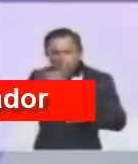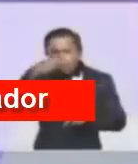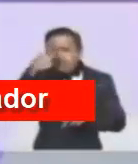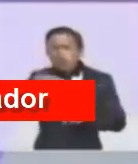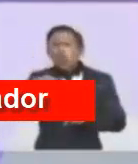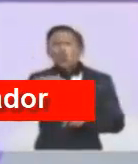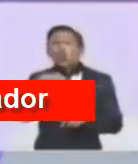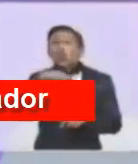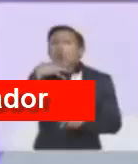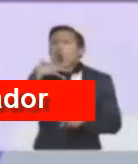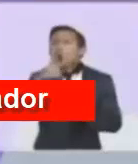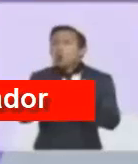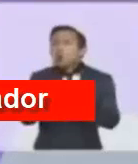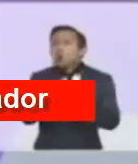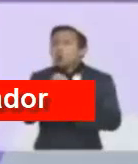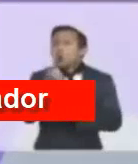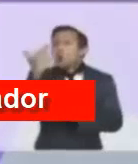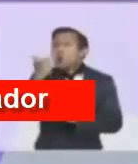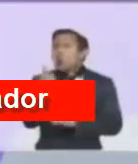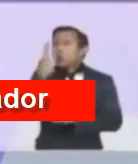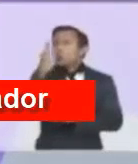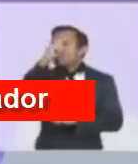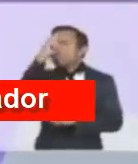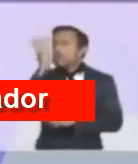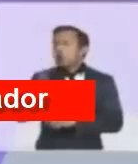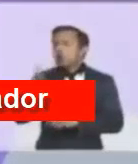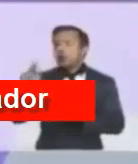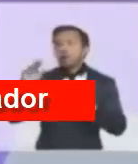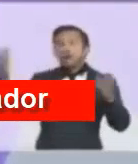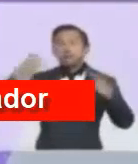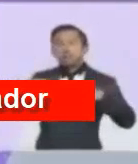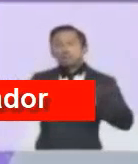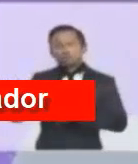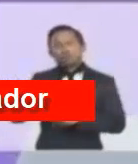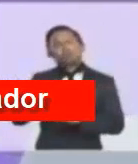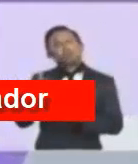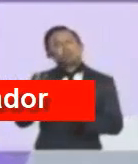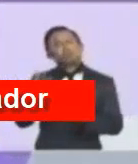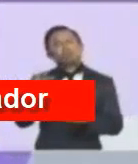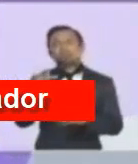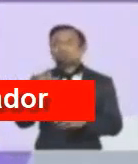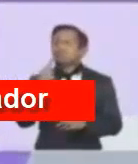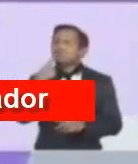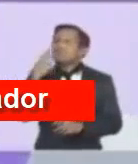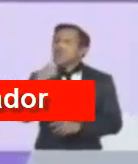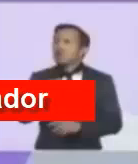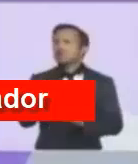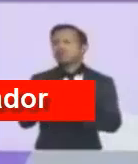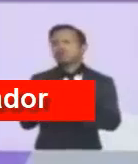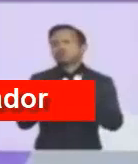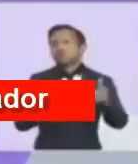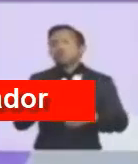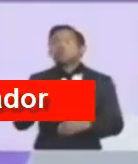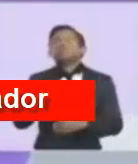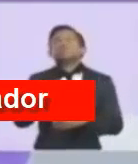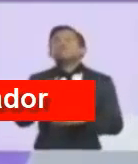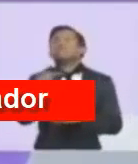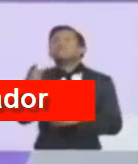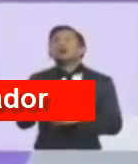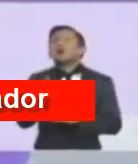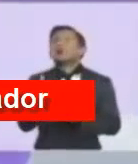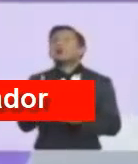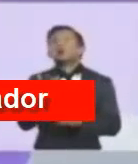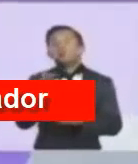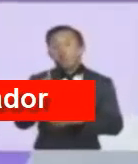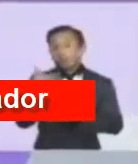de 50,000 pesos, y Andrés Manuel vive, como la mayoría de los mexicanos, en gasto compartido con la pareja, es decir, un ingreso